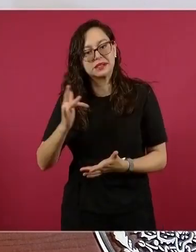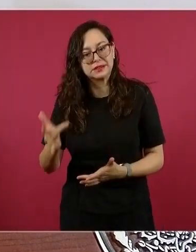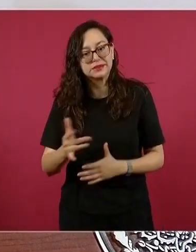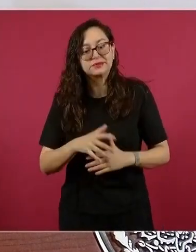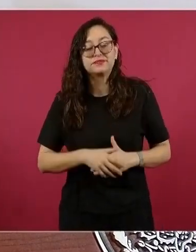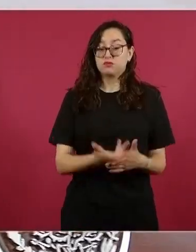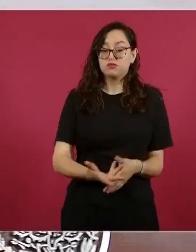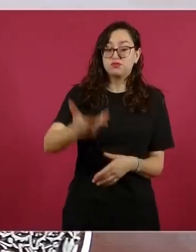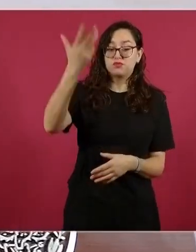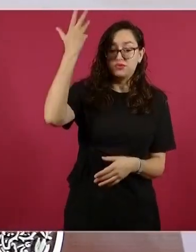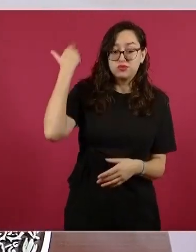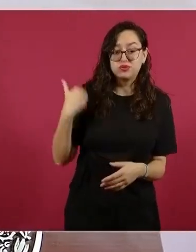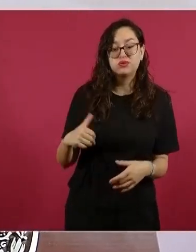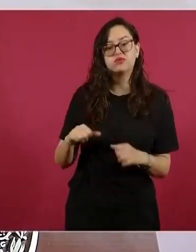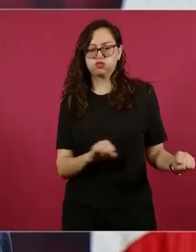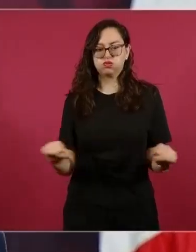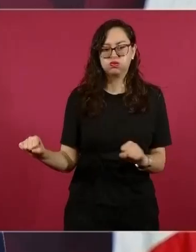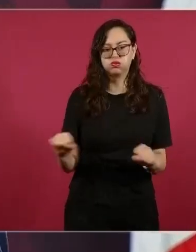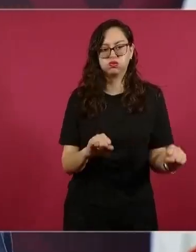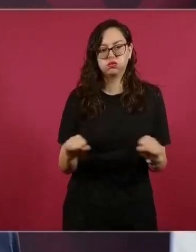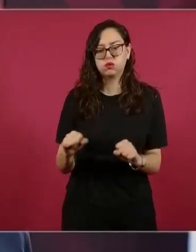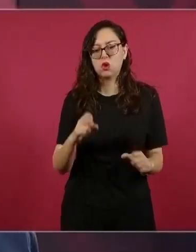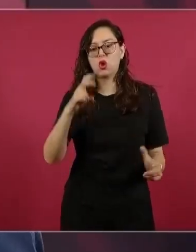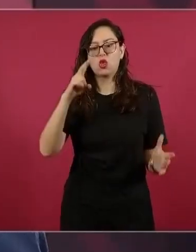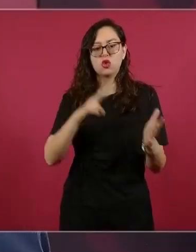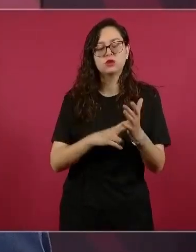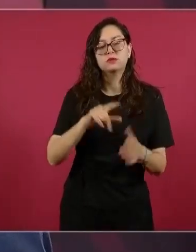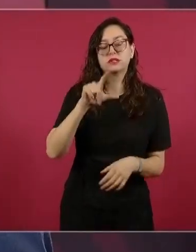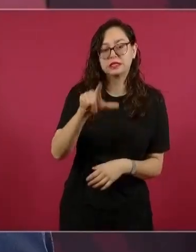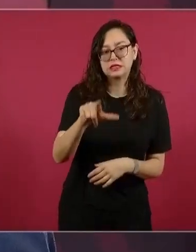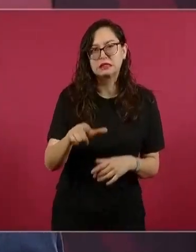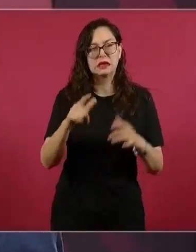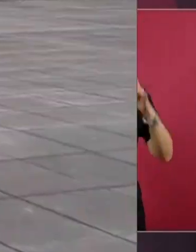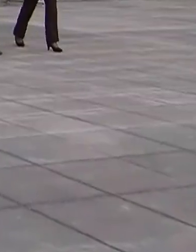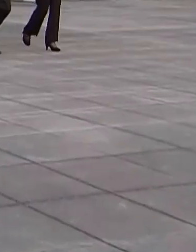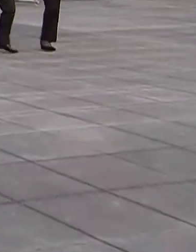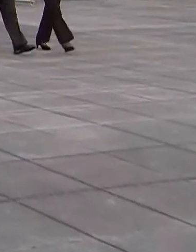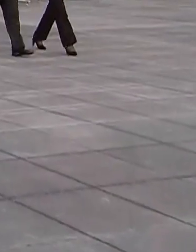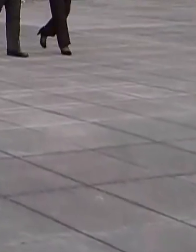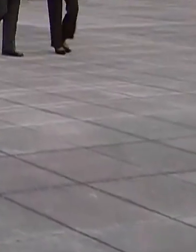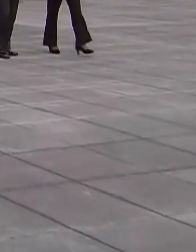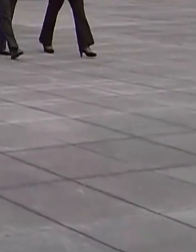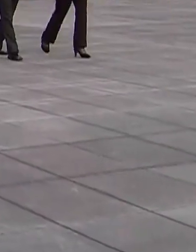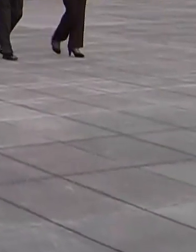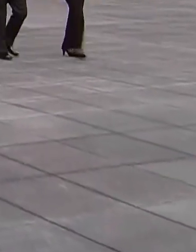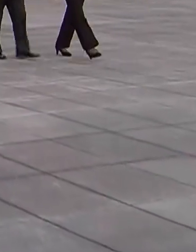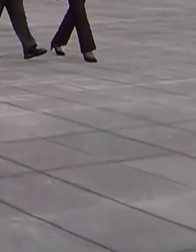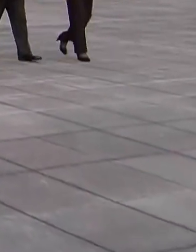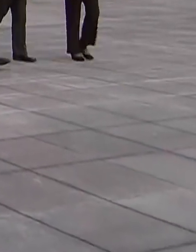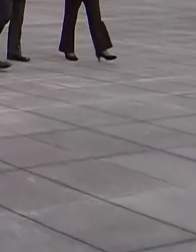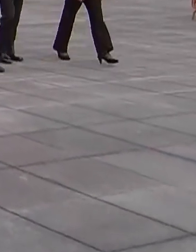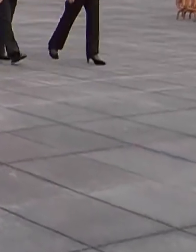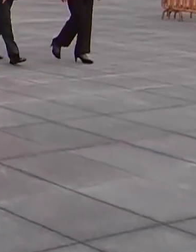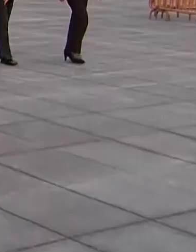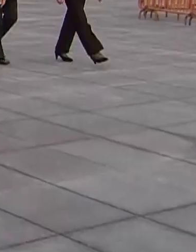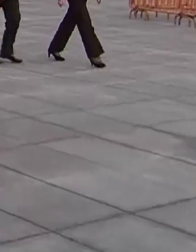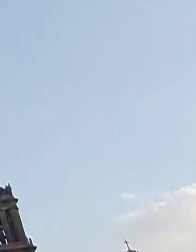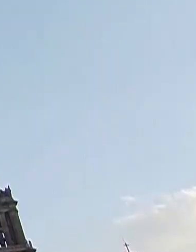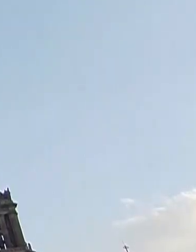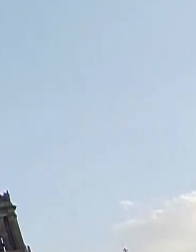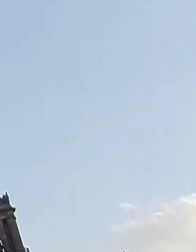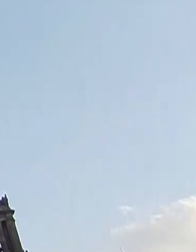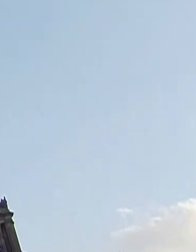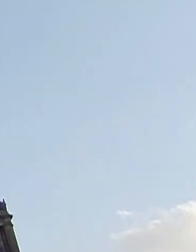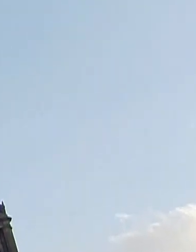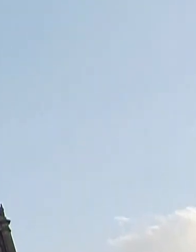estragos del sismo del 2017. Hoy, 19 de septiembre, que